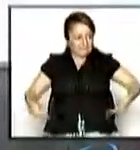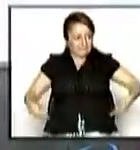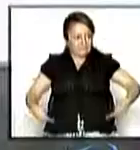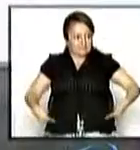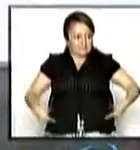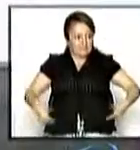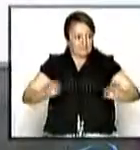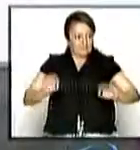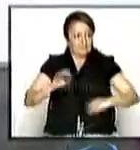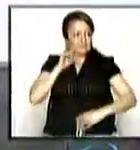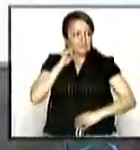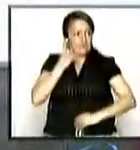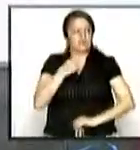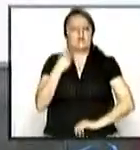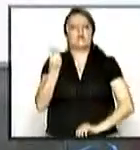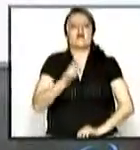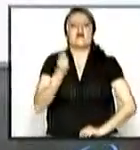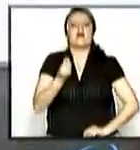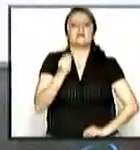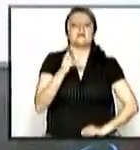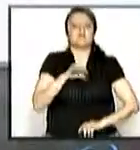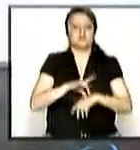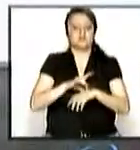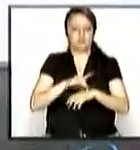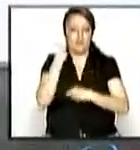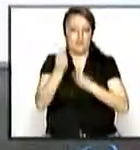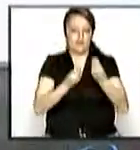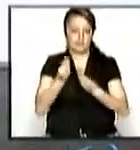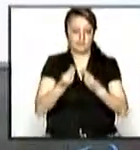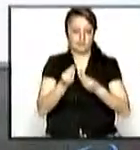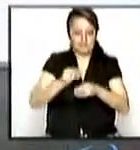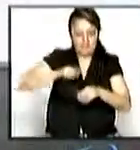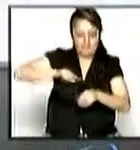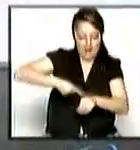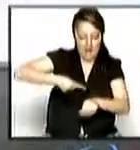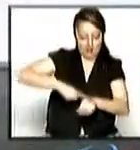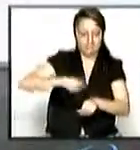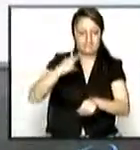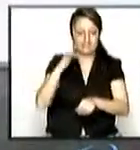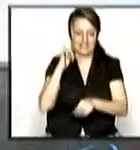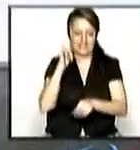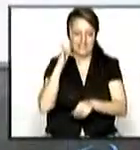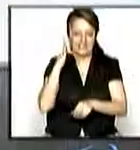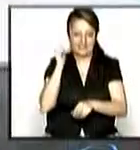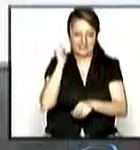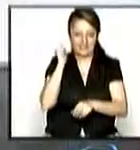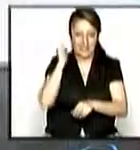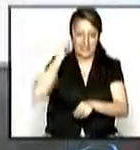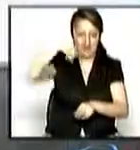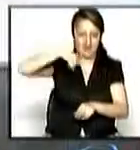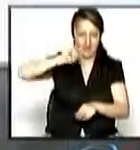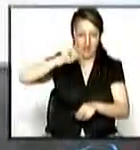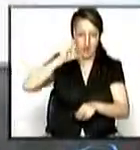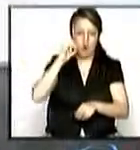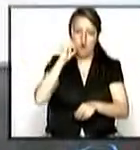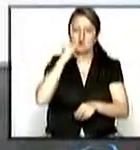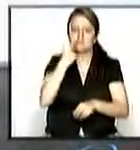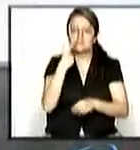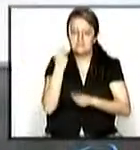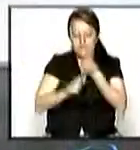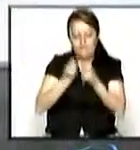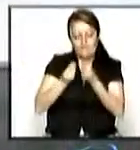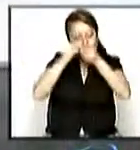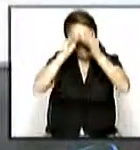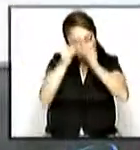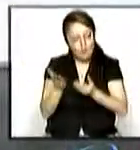peroné, ¿qué hace el médico ortopedista? Él le va a poner unos clavos de titanio, unas placas, para poder volverle a darle la forma al